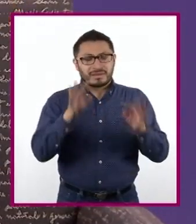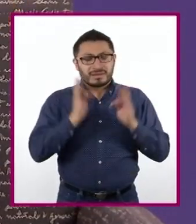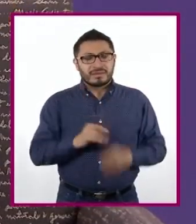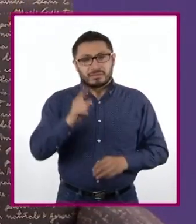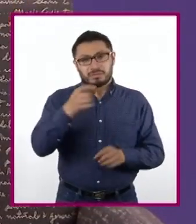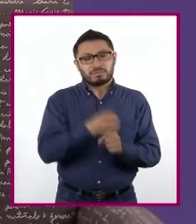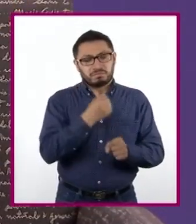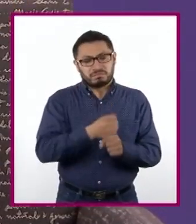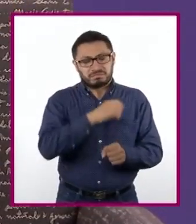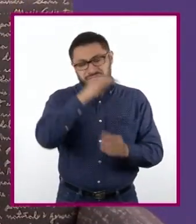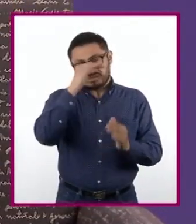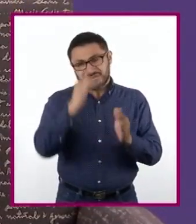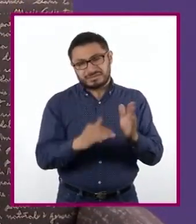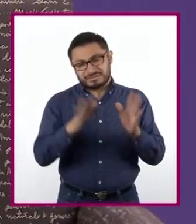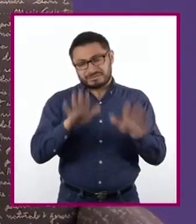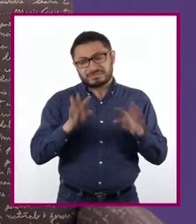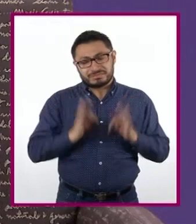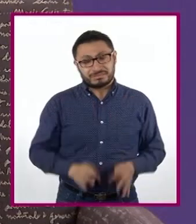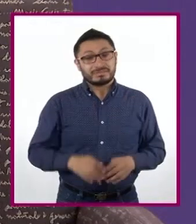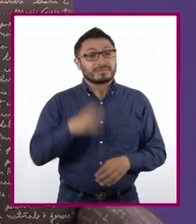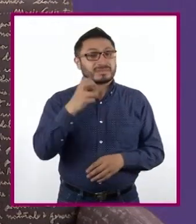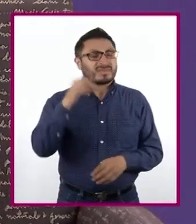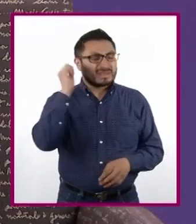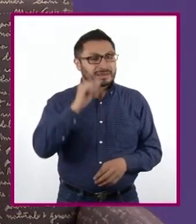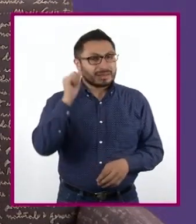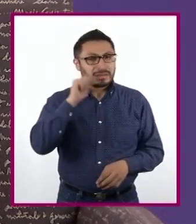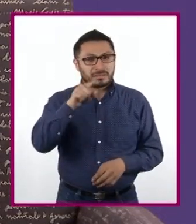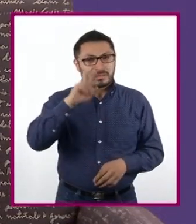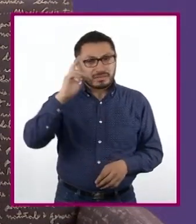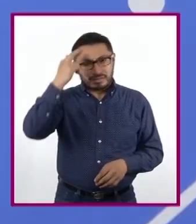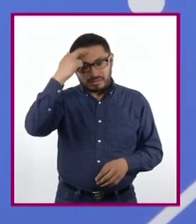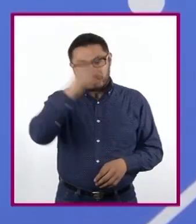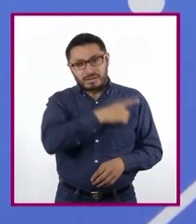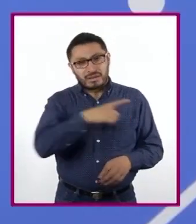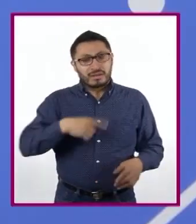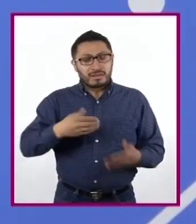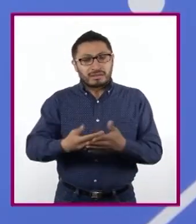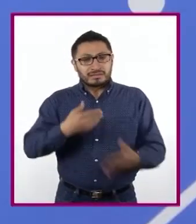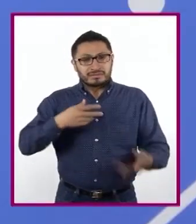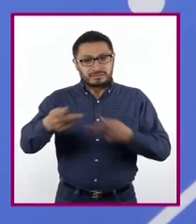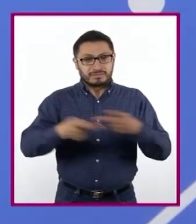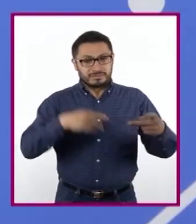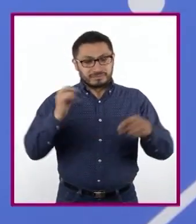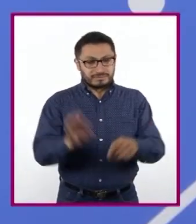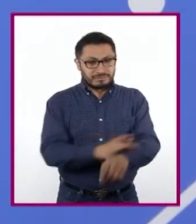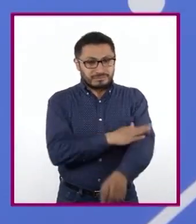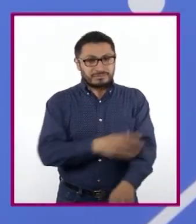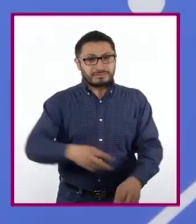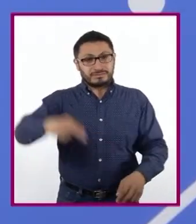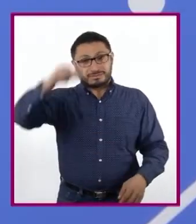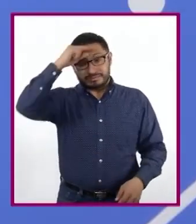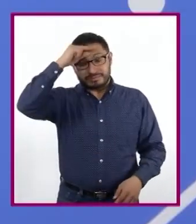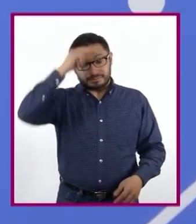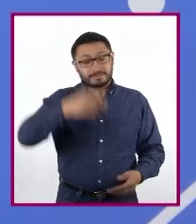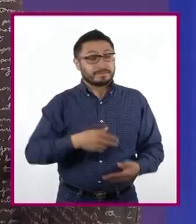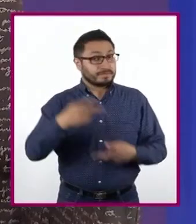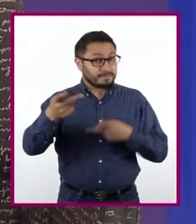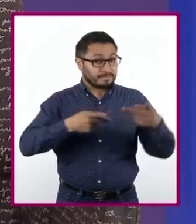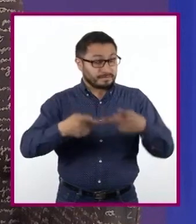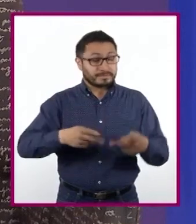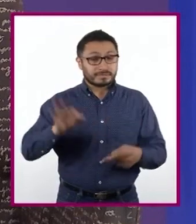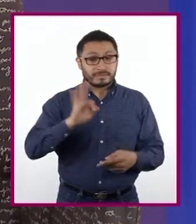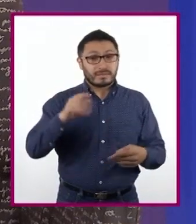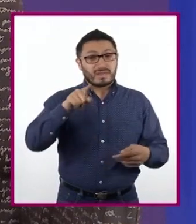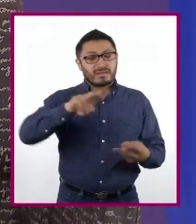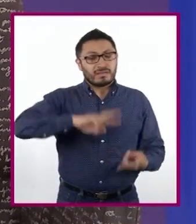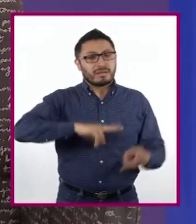practicas. Para ello, siempre ten presente que debes de prepararte emocional y cognitivamente. De lo contrario,